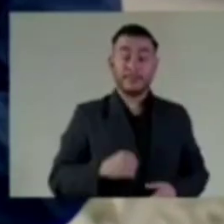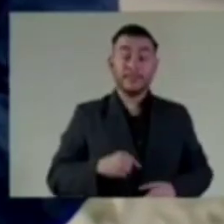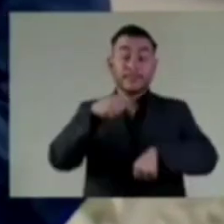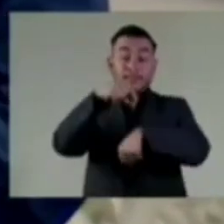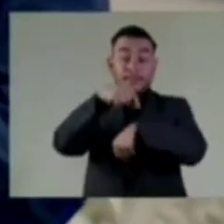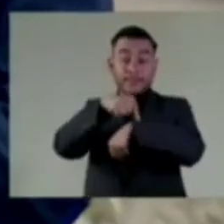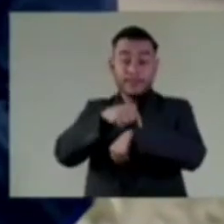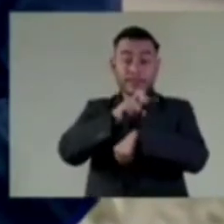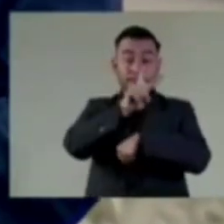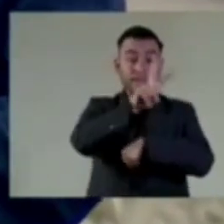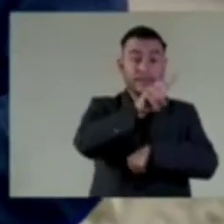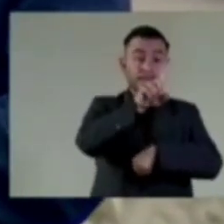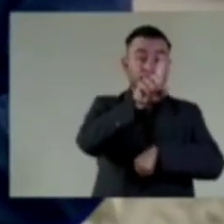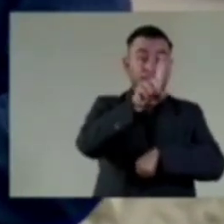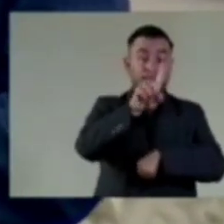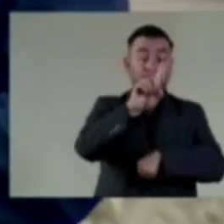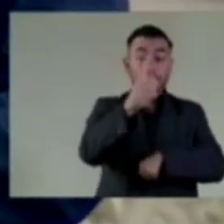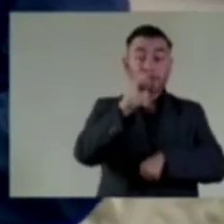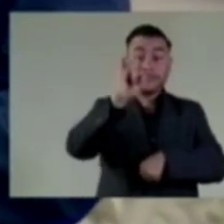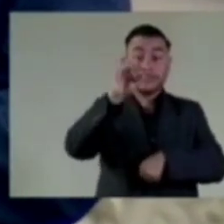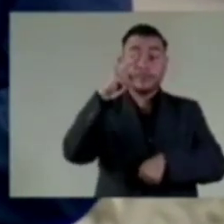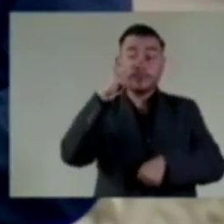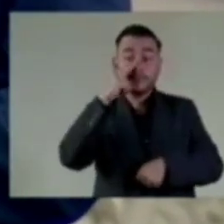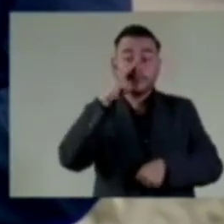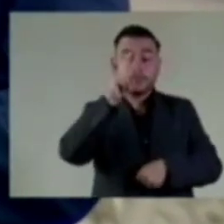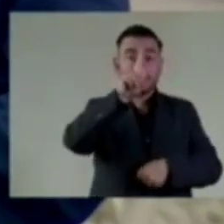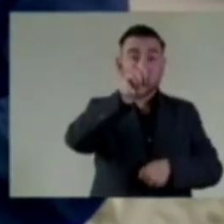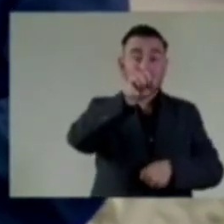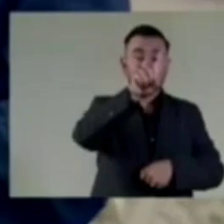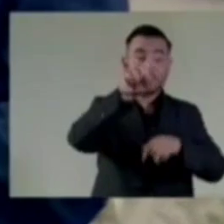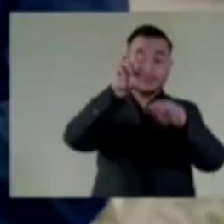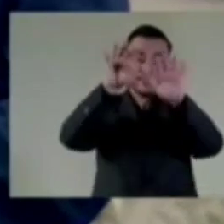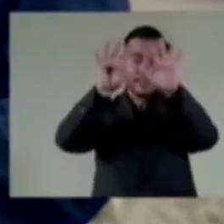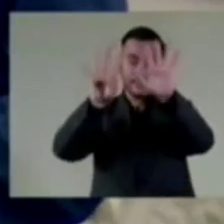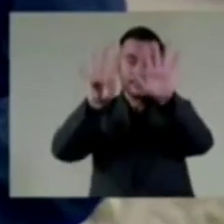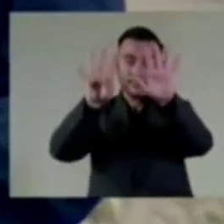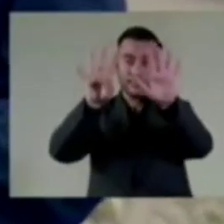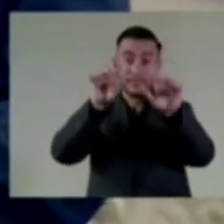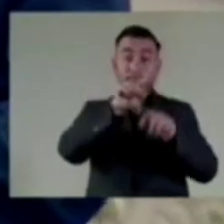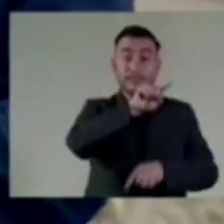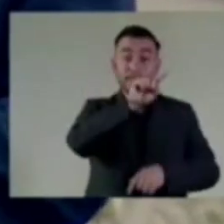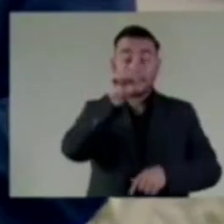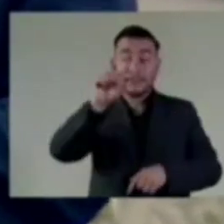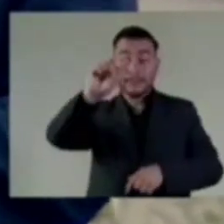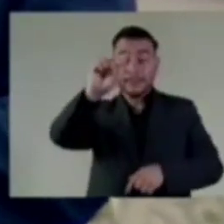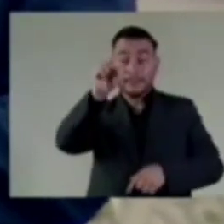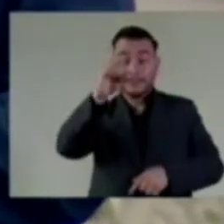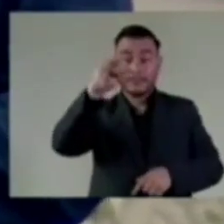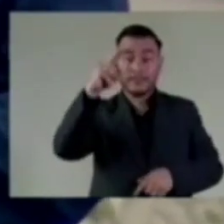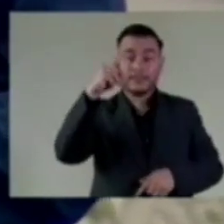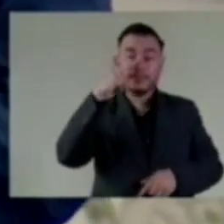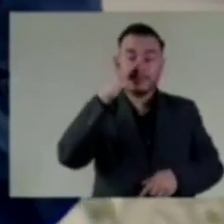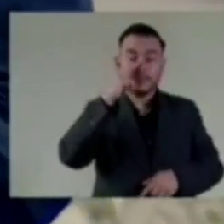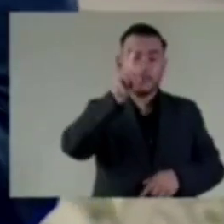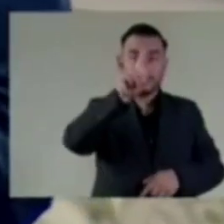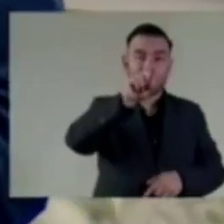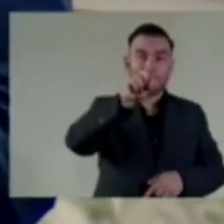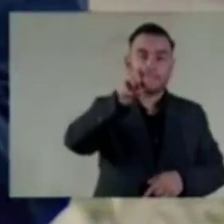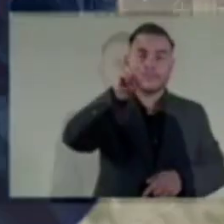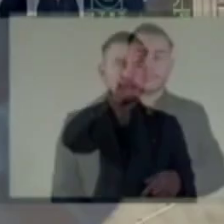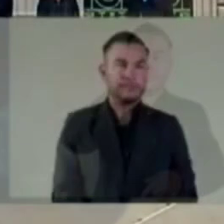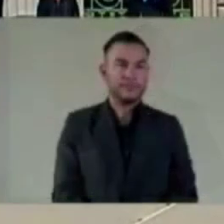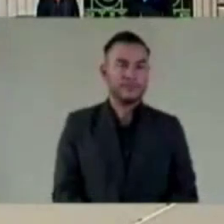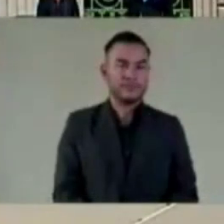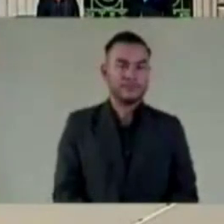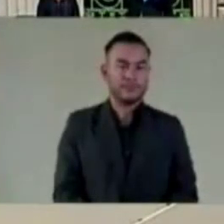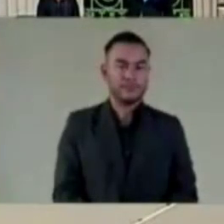periodo comprendido del 1 de junio de 2019 al 1 de junio del